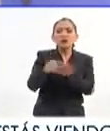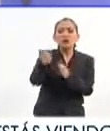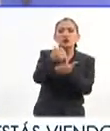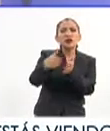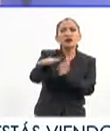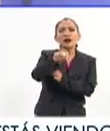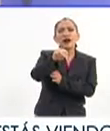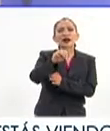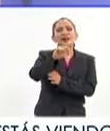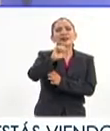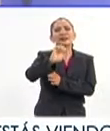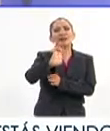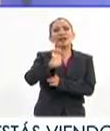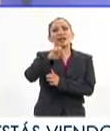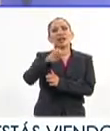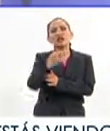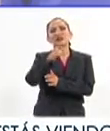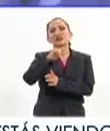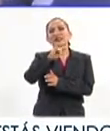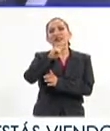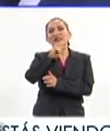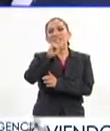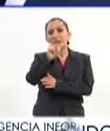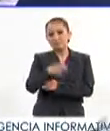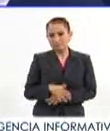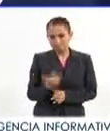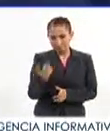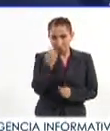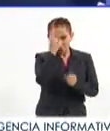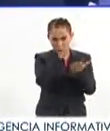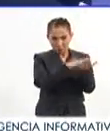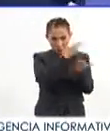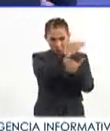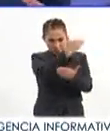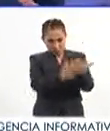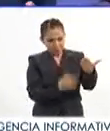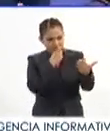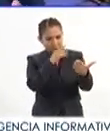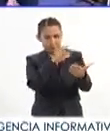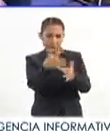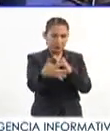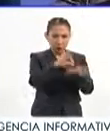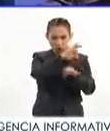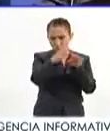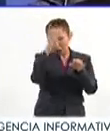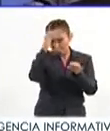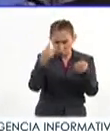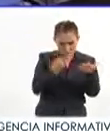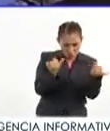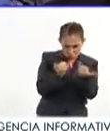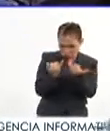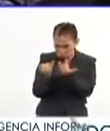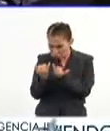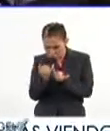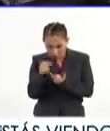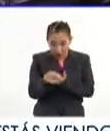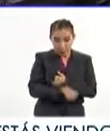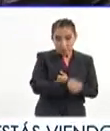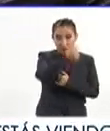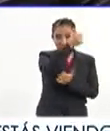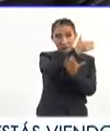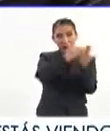esta ciudad. Claro. Bueno, según las fuentes documentales, más o menos todas coinciden que en torno a la